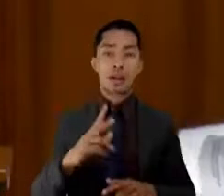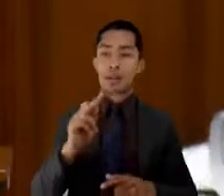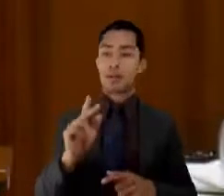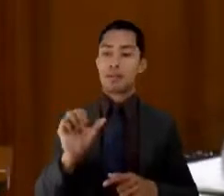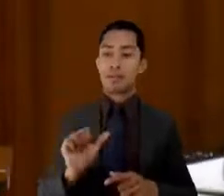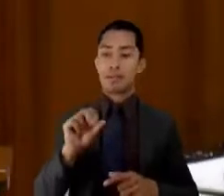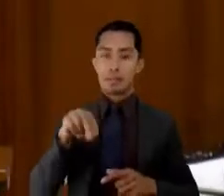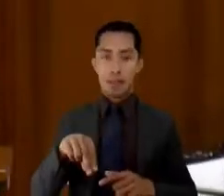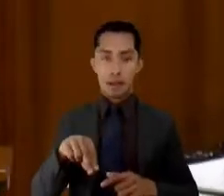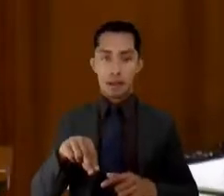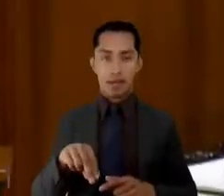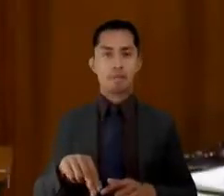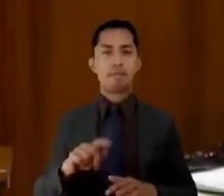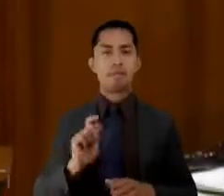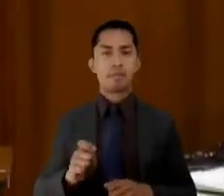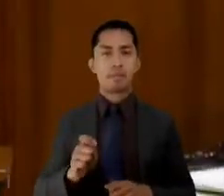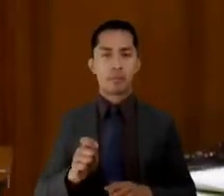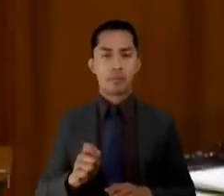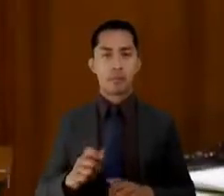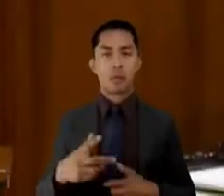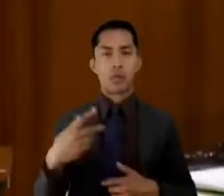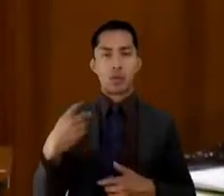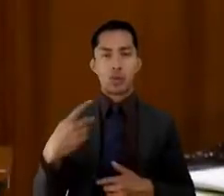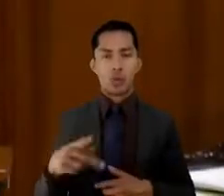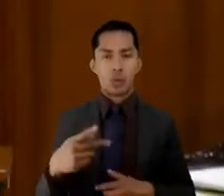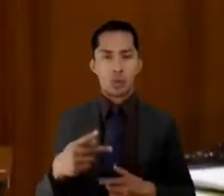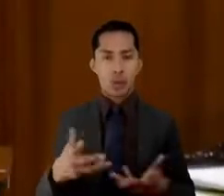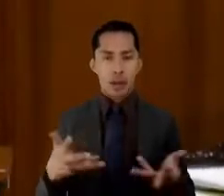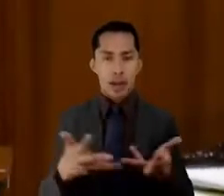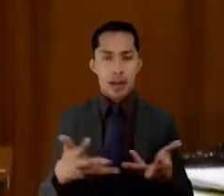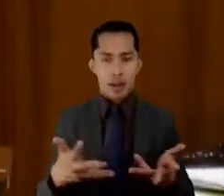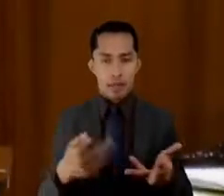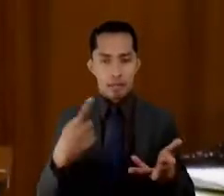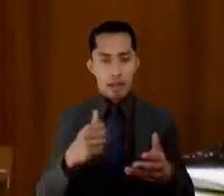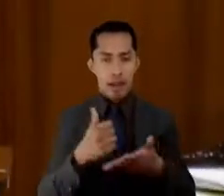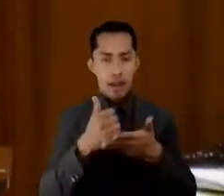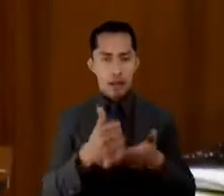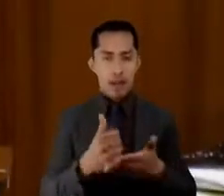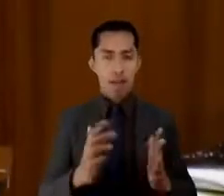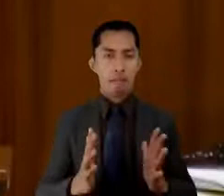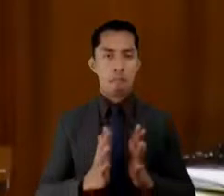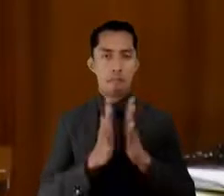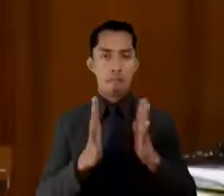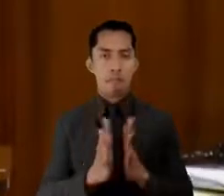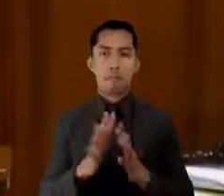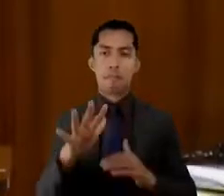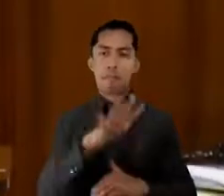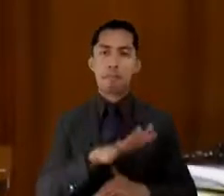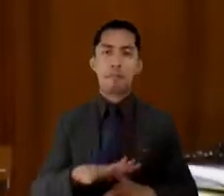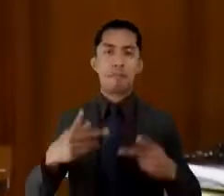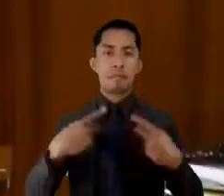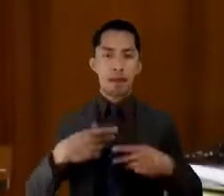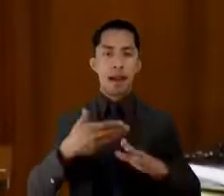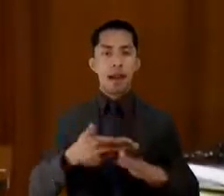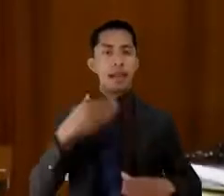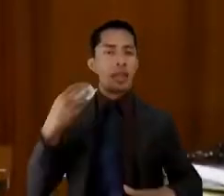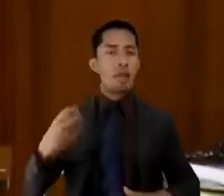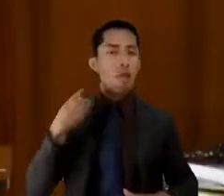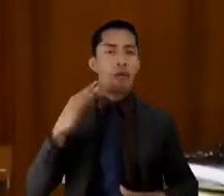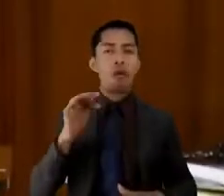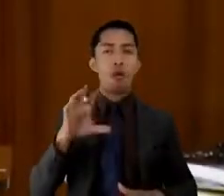Nacional, en un ejercicio de atención y participación ciudadana, realizó un foro donde se